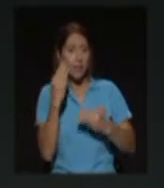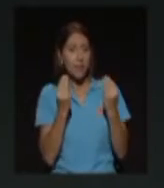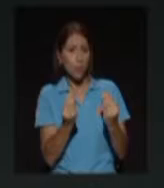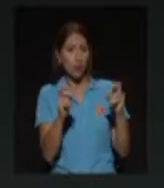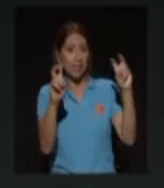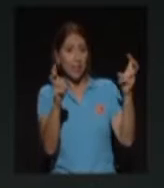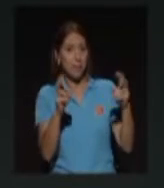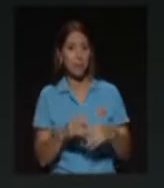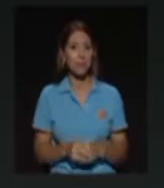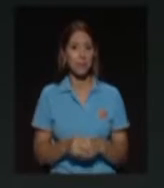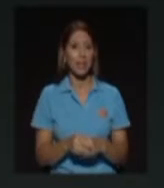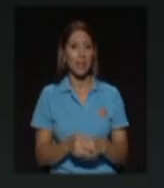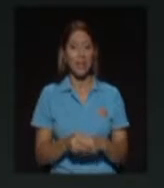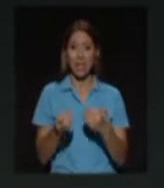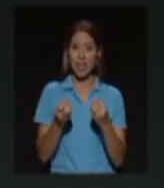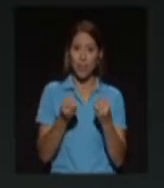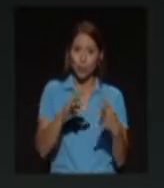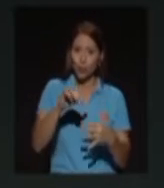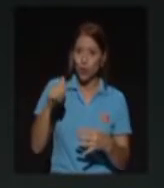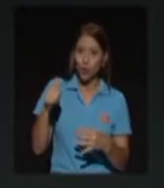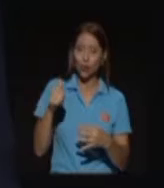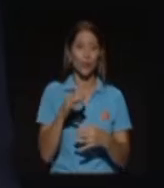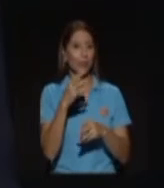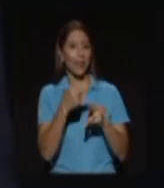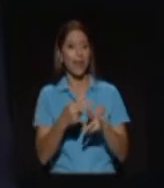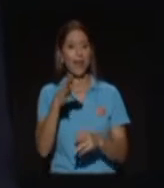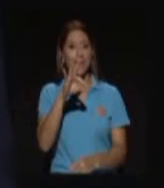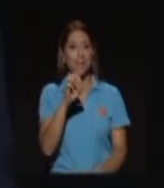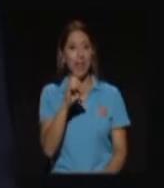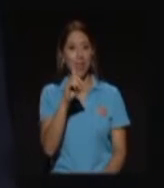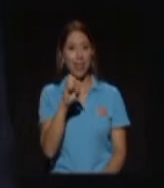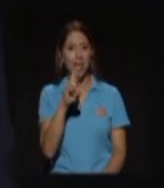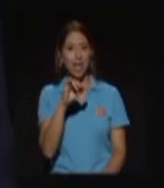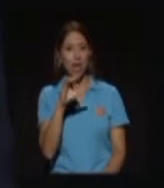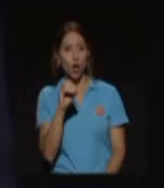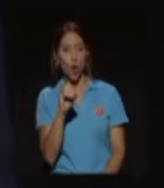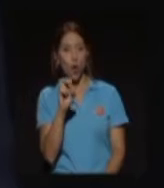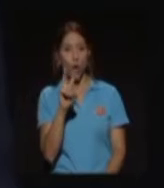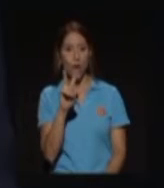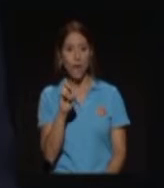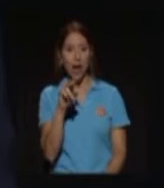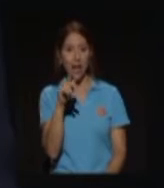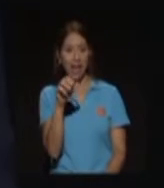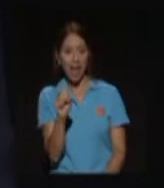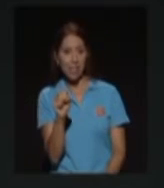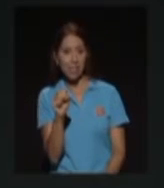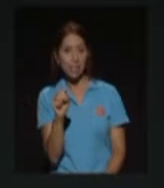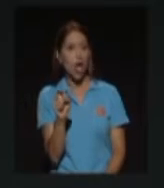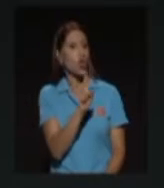tema y de muchos otros, don Federico Vargas, quien no